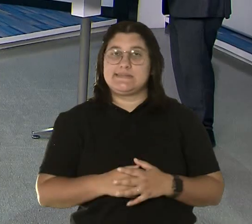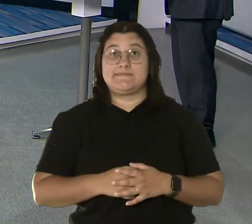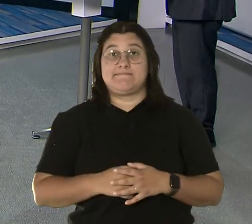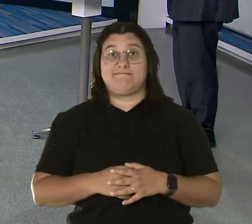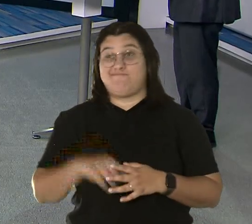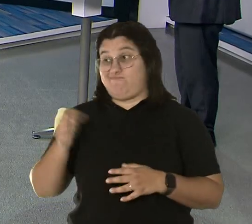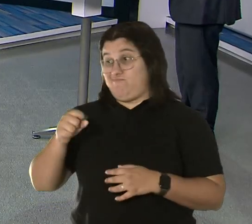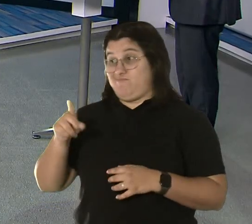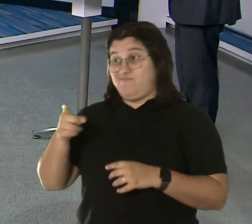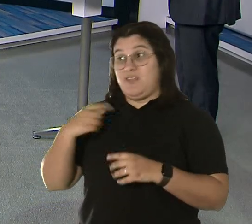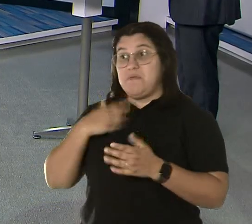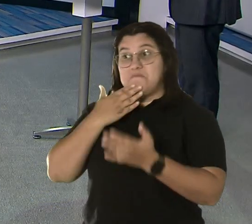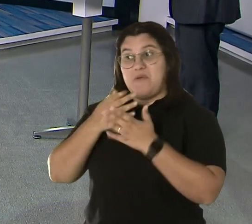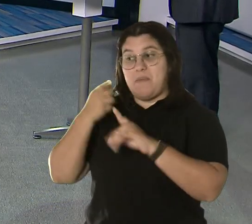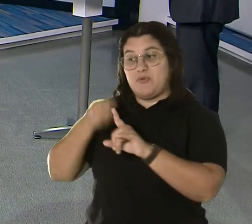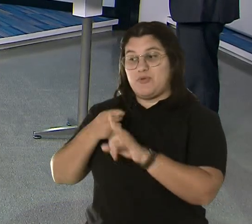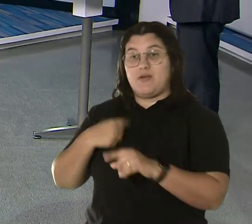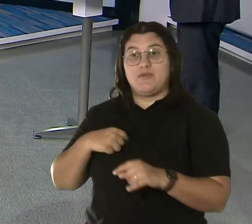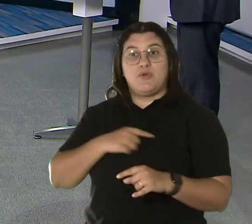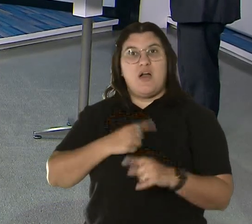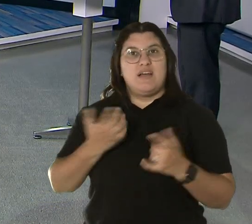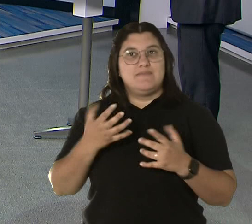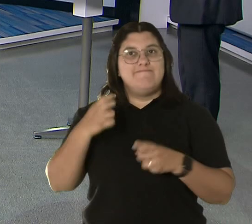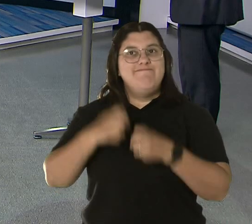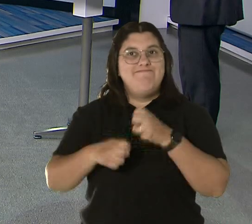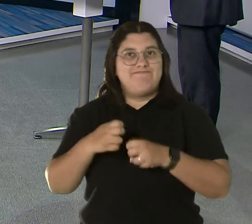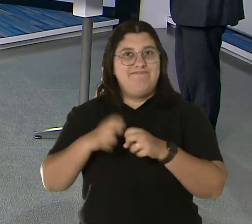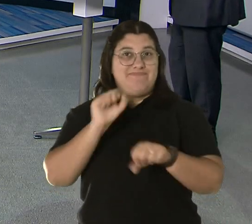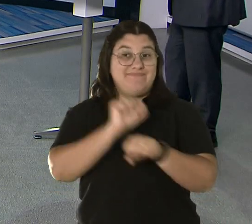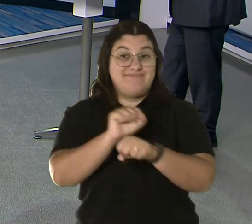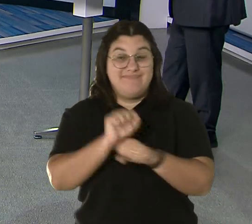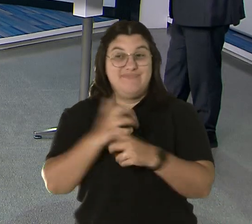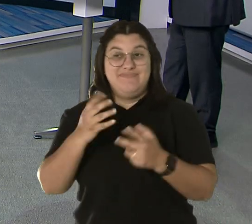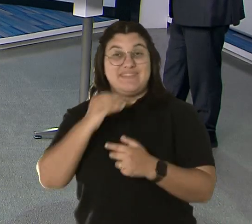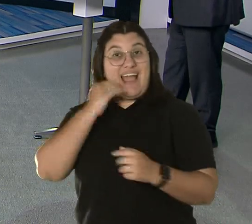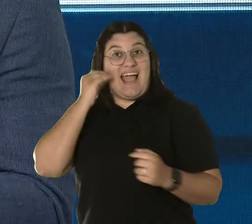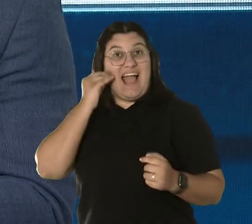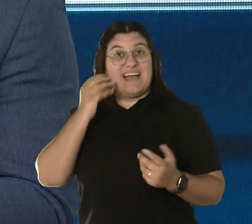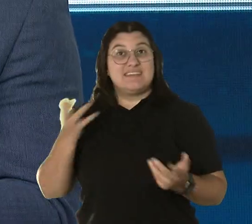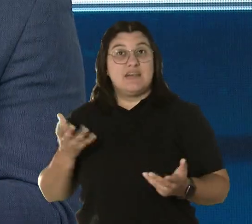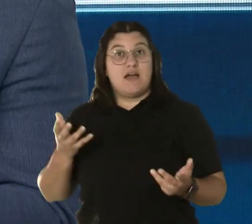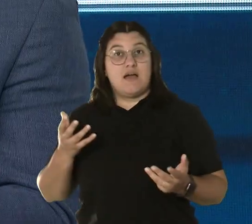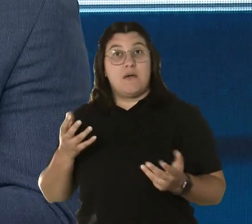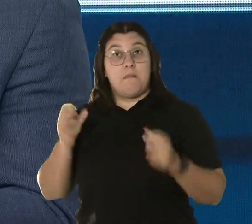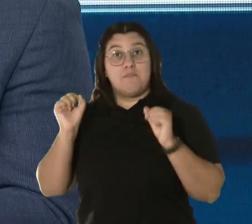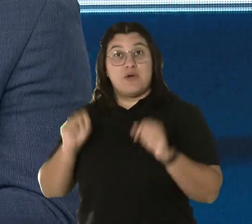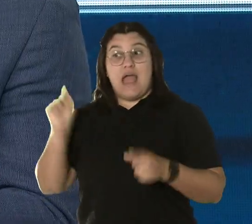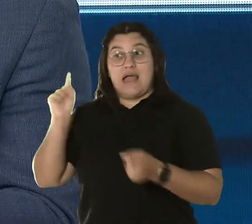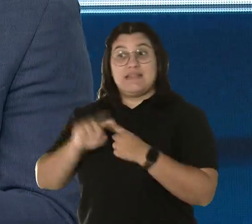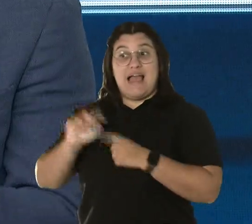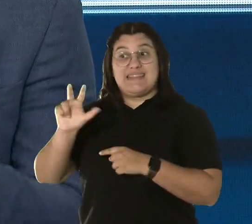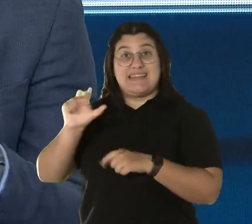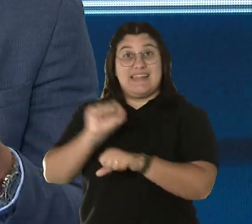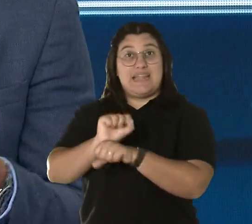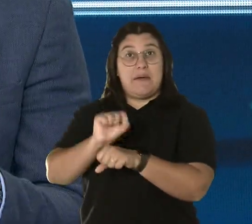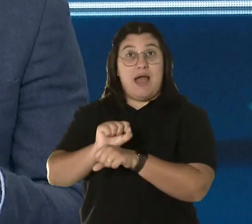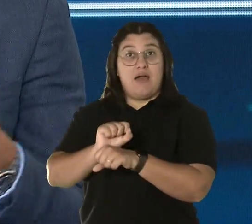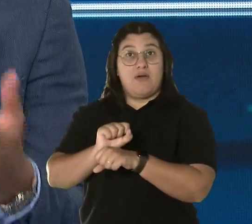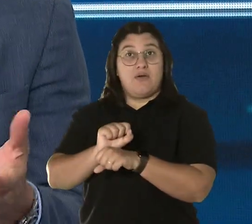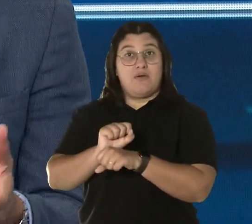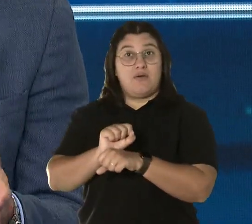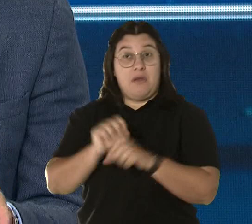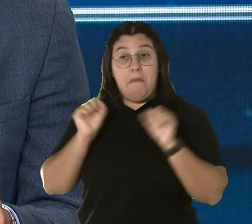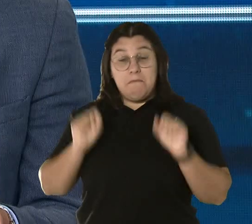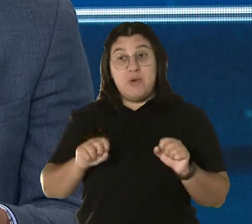porque yo escuché también que el problema que están teniendo por estar trabajando remoto es que puedes tener hasta 3 trabajos. Y hasta trabajar con la